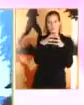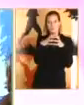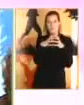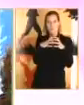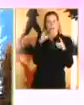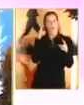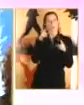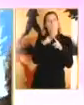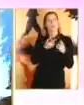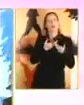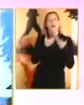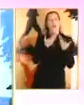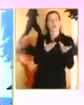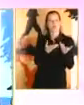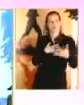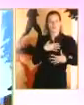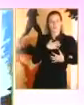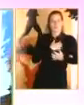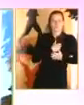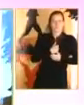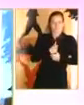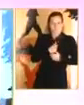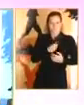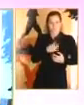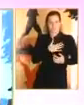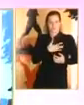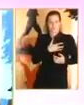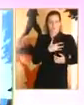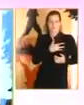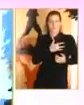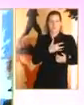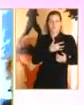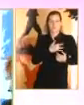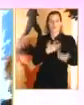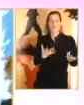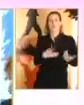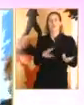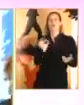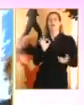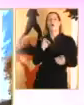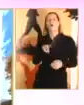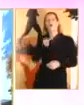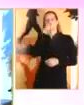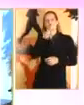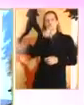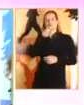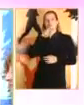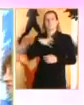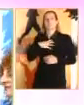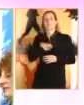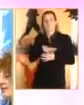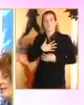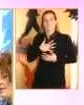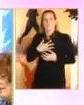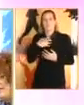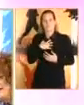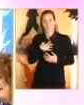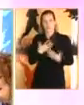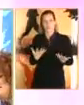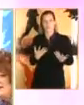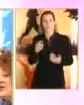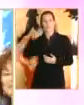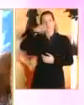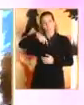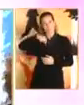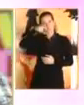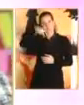la palpitación, para cuando no puedo soltar un aire, minutito. No puedo coger. Un minutito, madre mía. Menos, madre. Menos. Venga, pues 15, hay que meterlo 15 de pulso. Aquí.